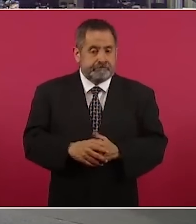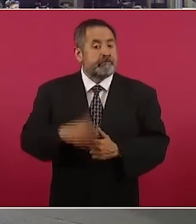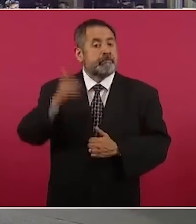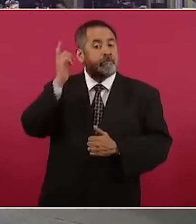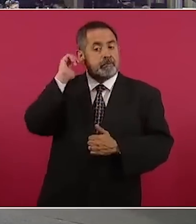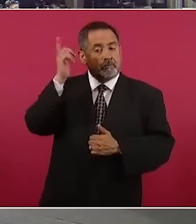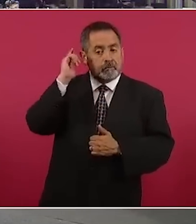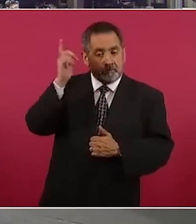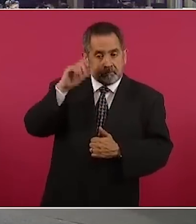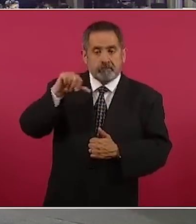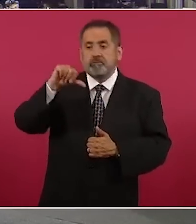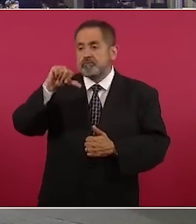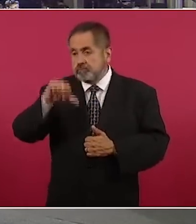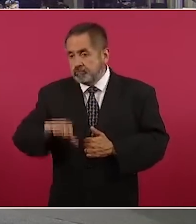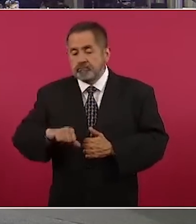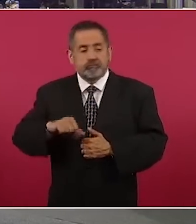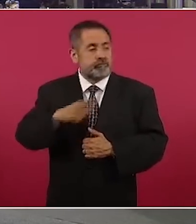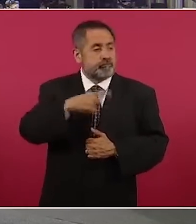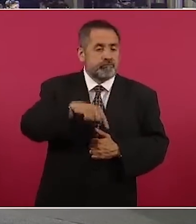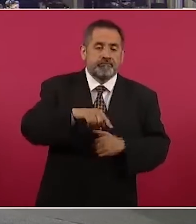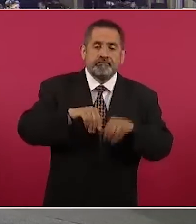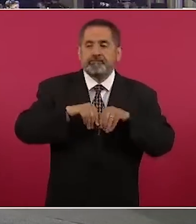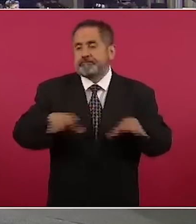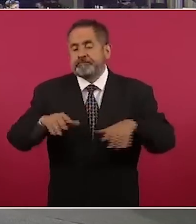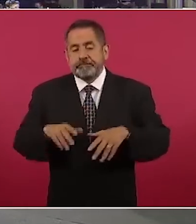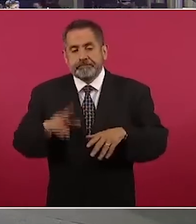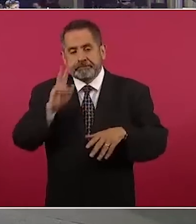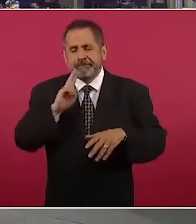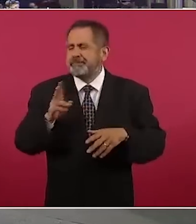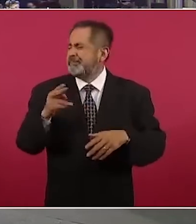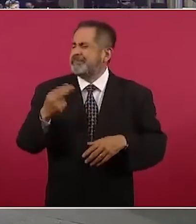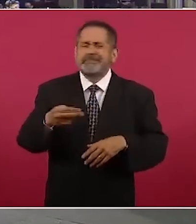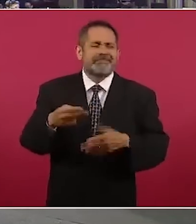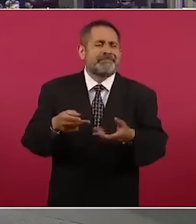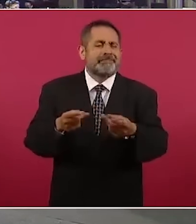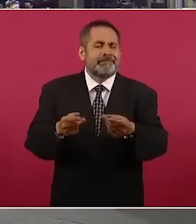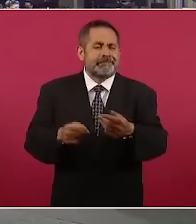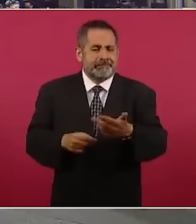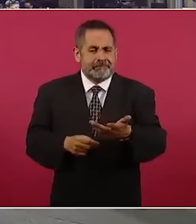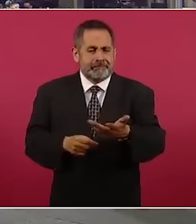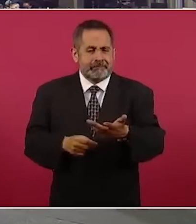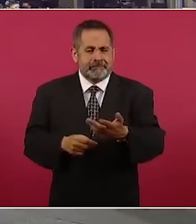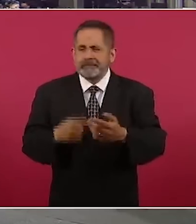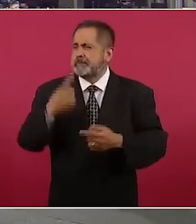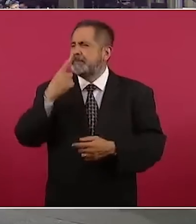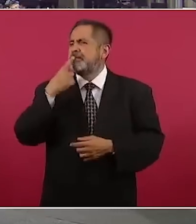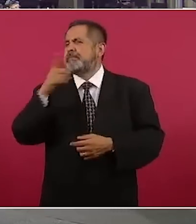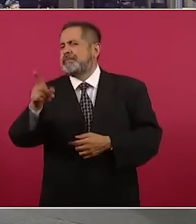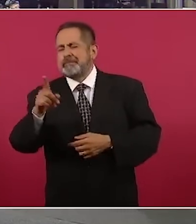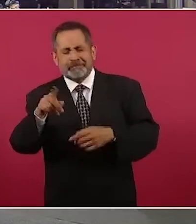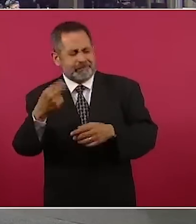a… ¿cómo se llama cuando se presenta una denuncia?